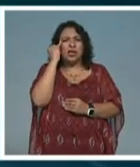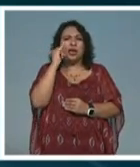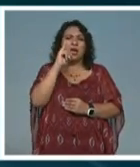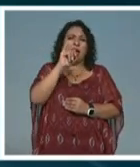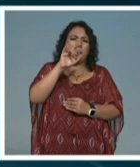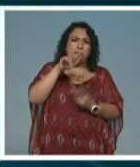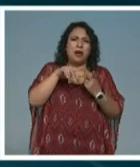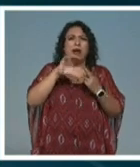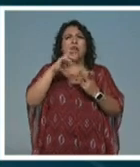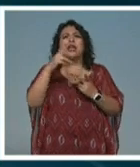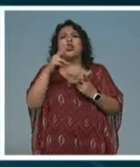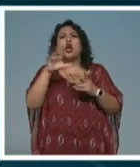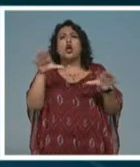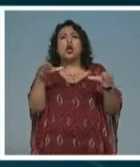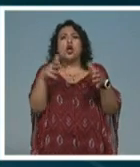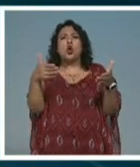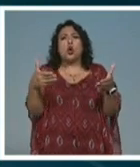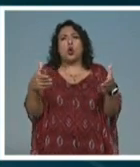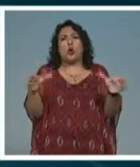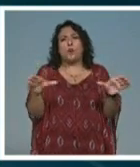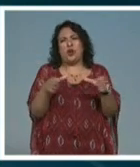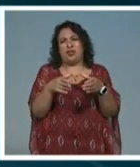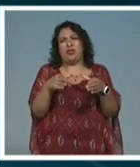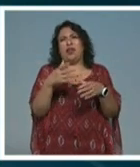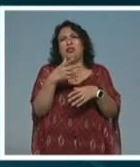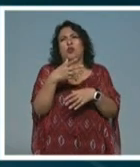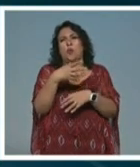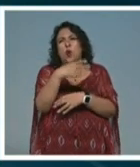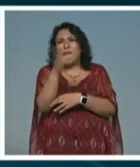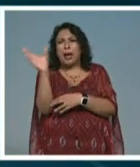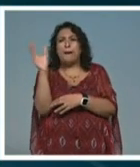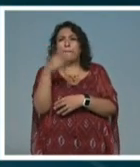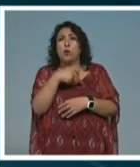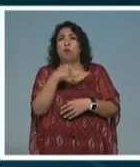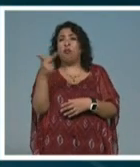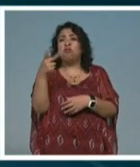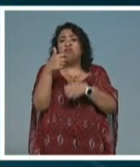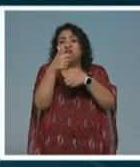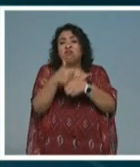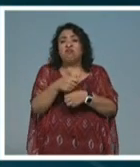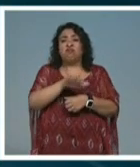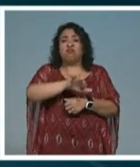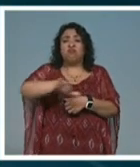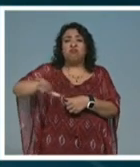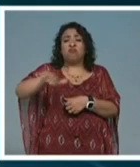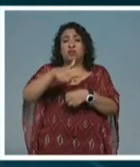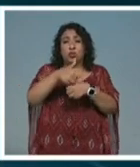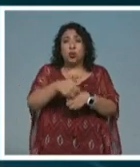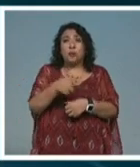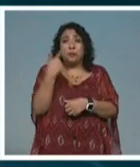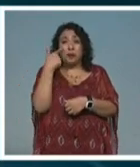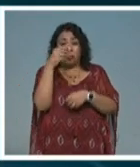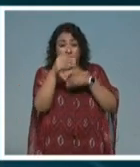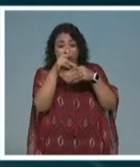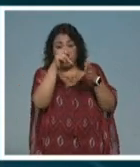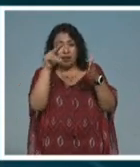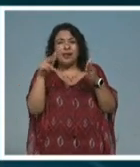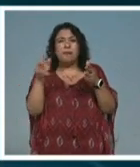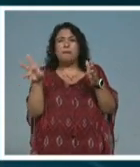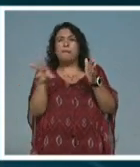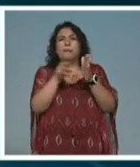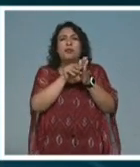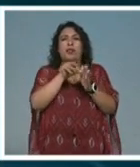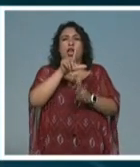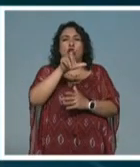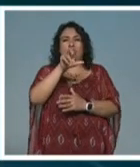quechuas que provienen de comunidades agrícolas pobres y han sufrido durante mucho tiempo la marginación. Esta versión de la obra de Leonardo da